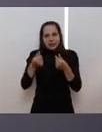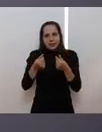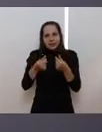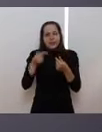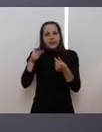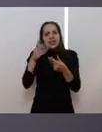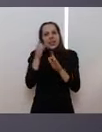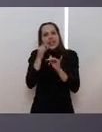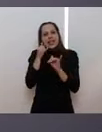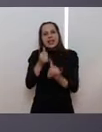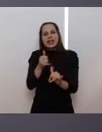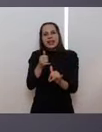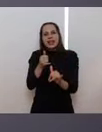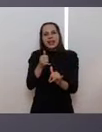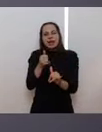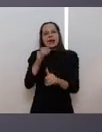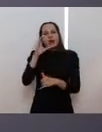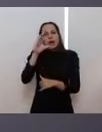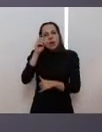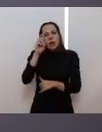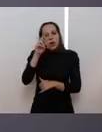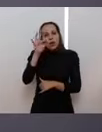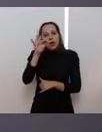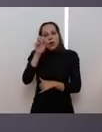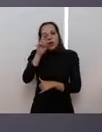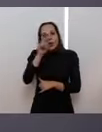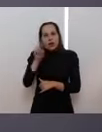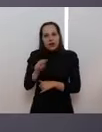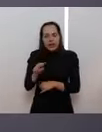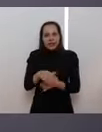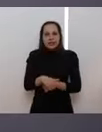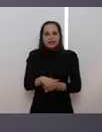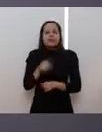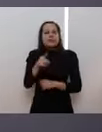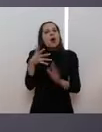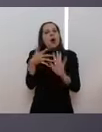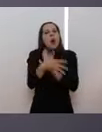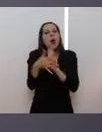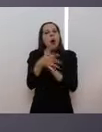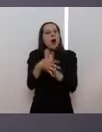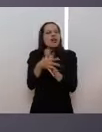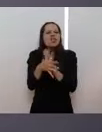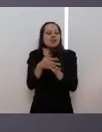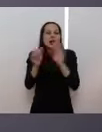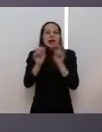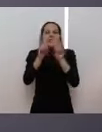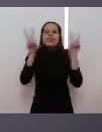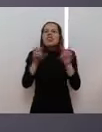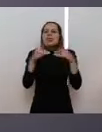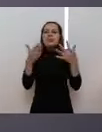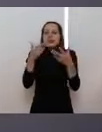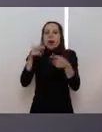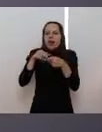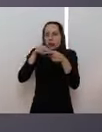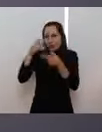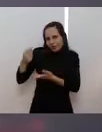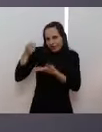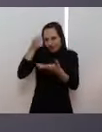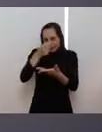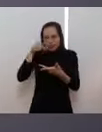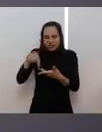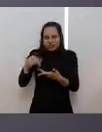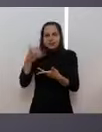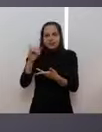ingeniero cortez y precisamente él nos va a hablar acerca de los recursos que ha ejecutado